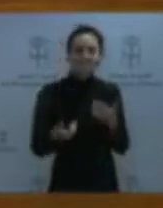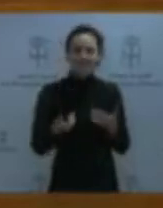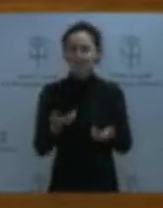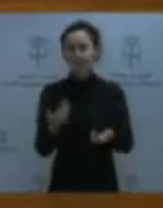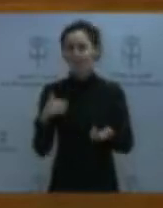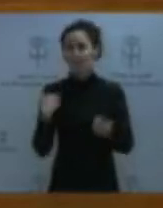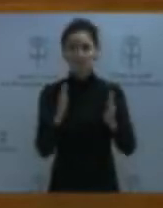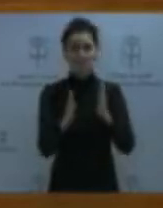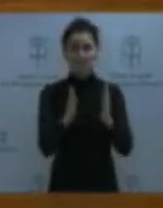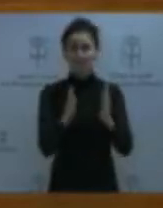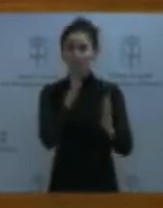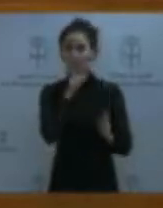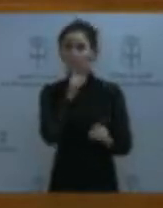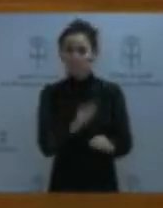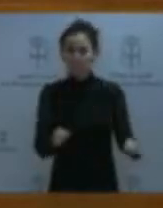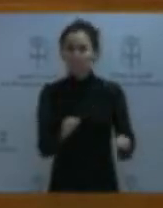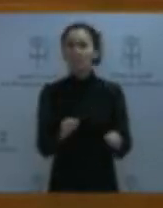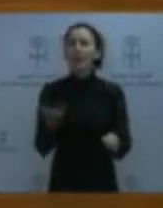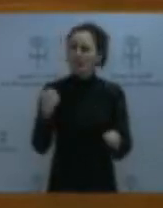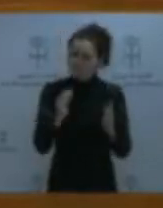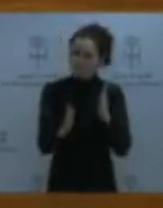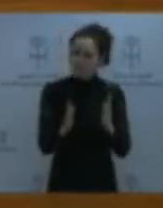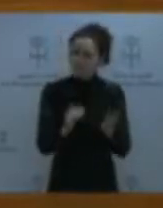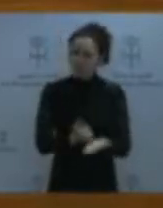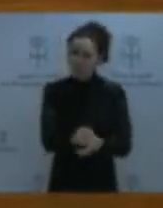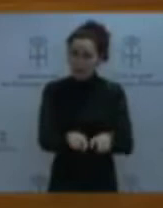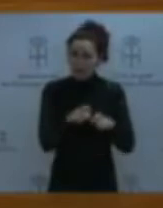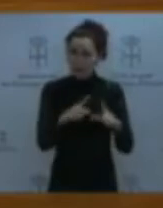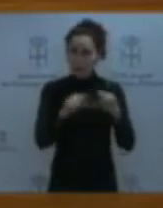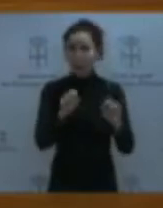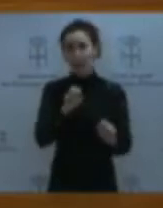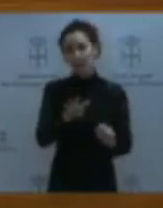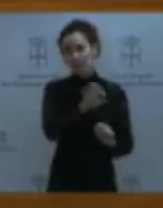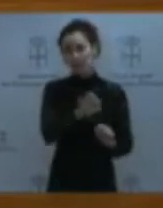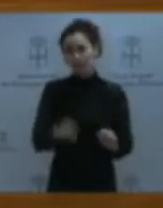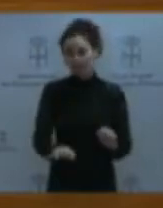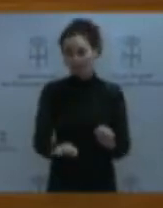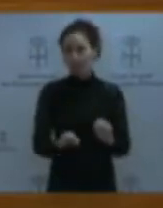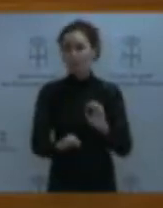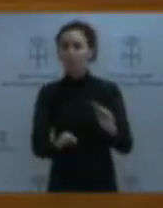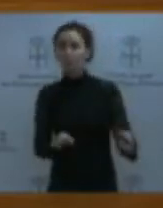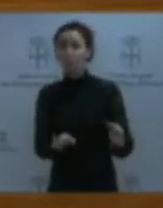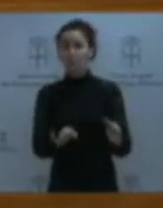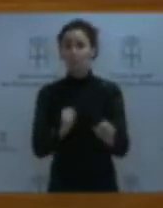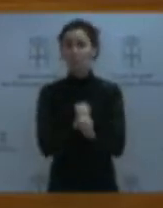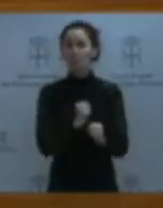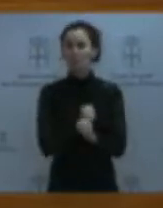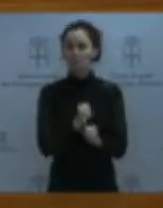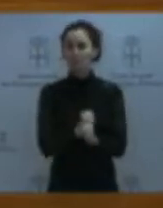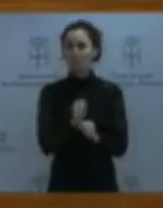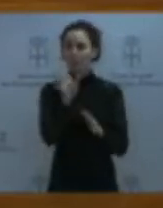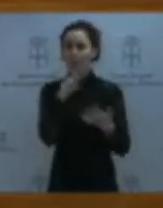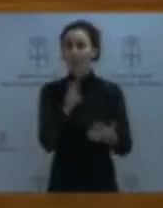época, cuando se habla de ello, pues el campo asturiano tenía un 14% de empleo y ahora